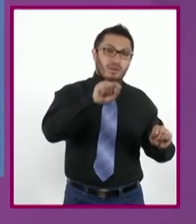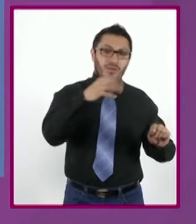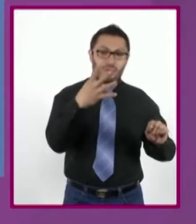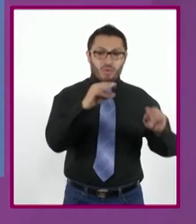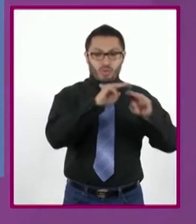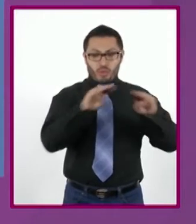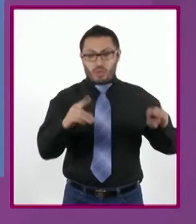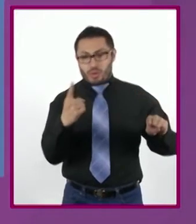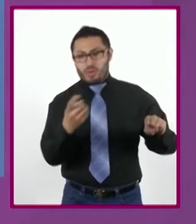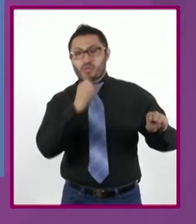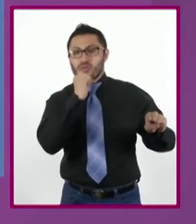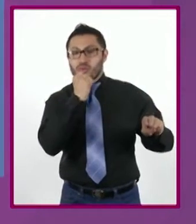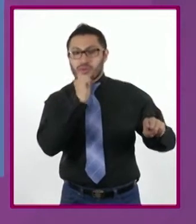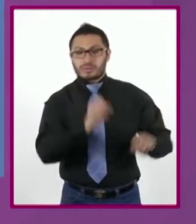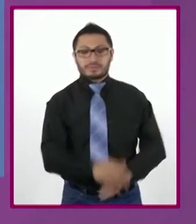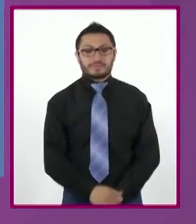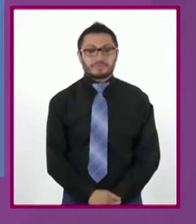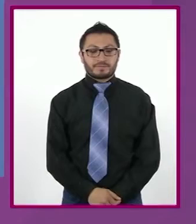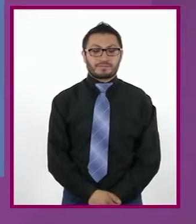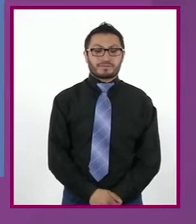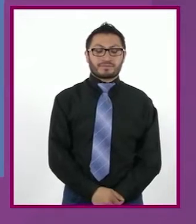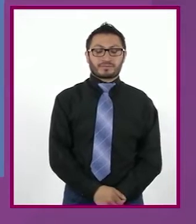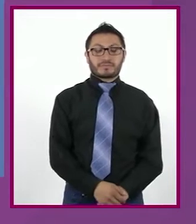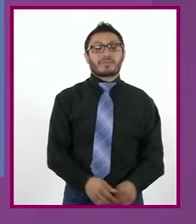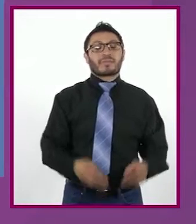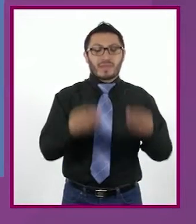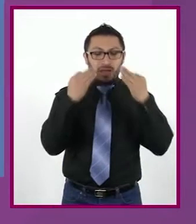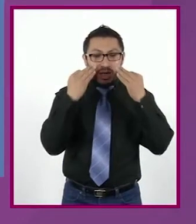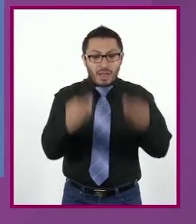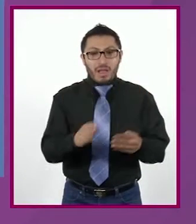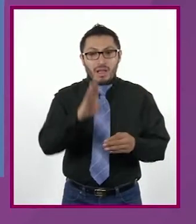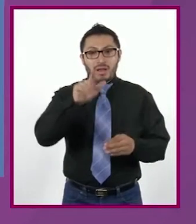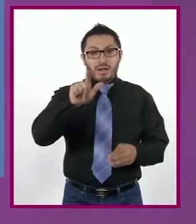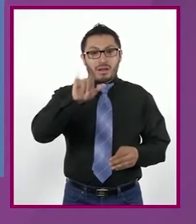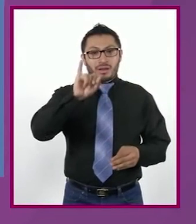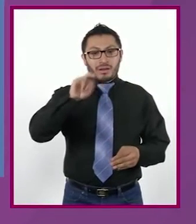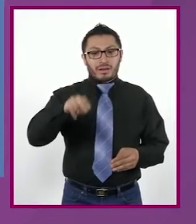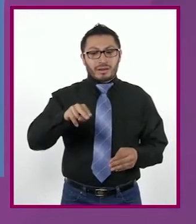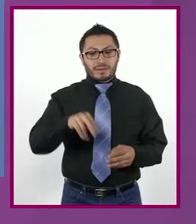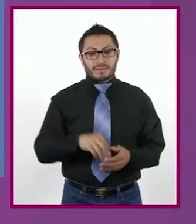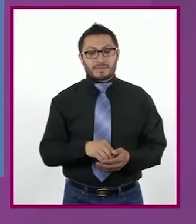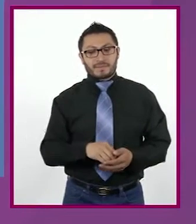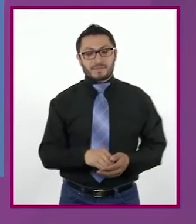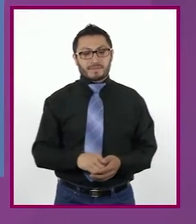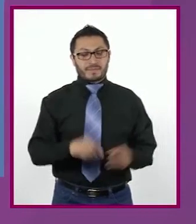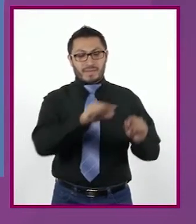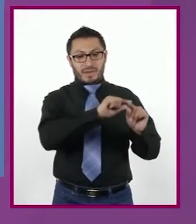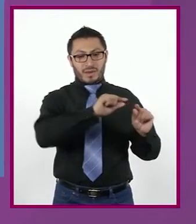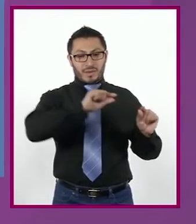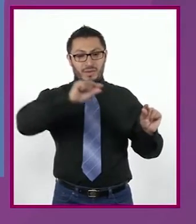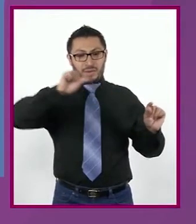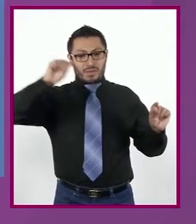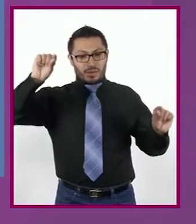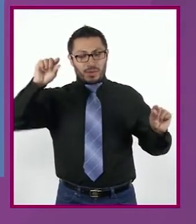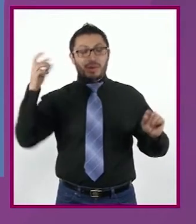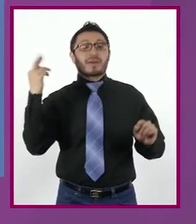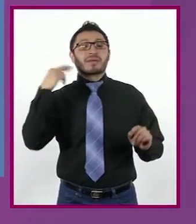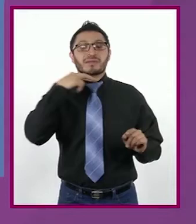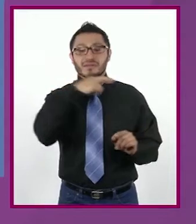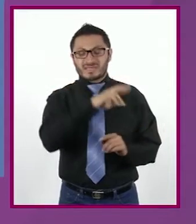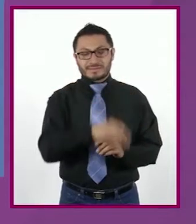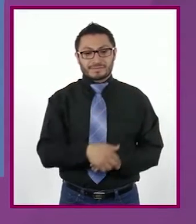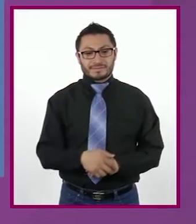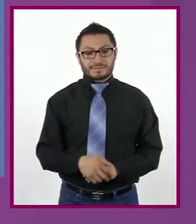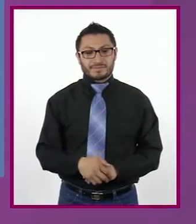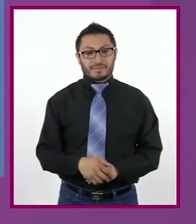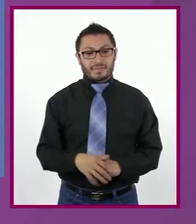metros por segundo, lo que permite ver que el balín siguió una trayectoria rectilínea y su rapidez fue constante